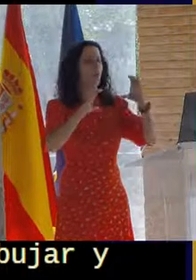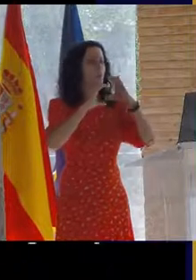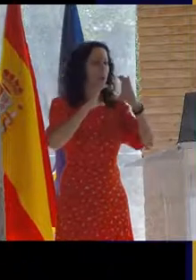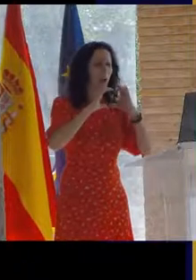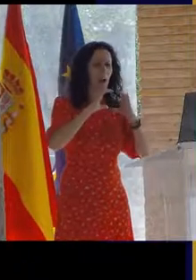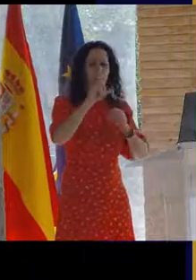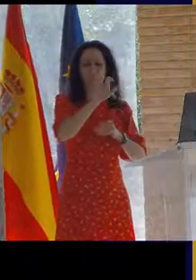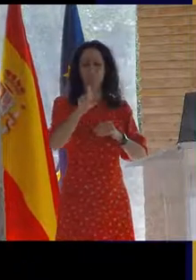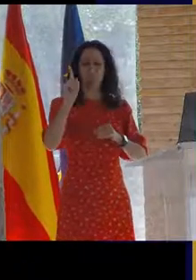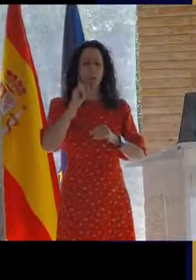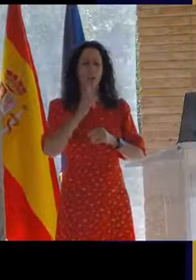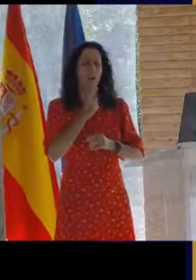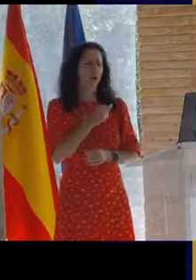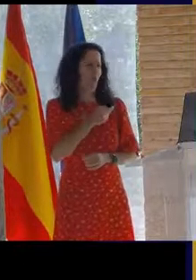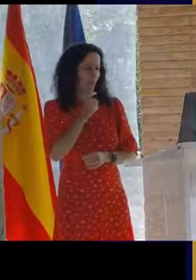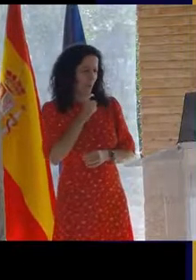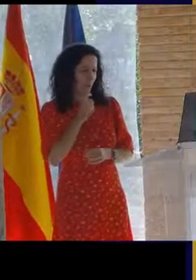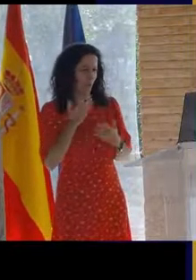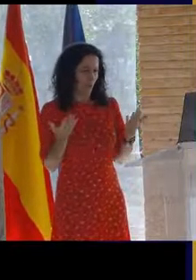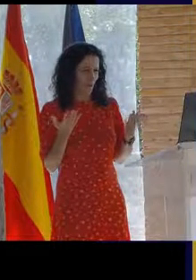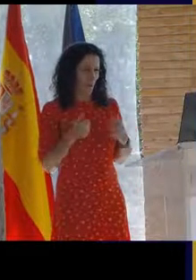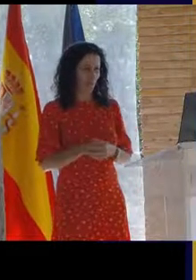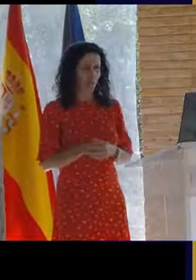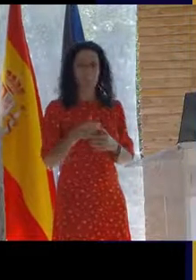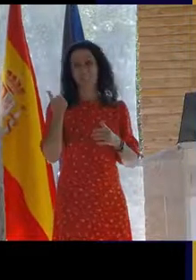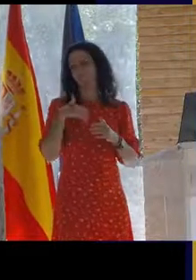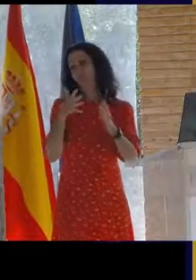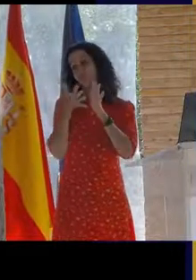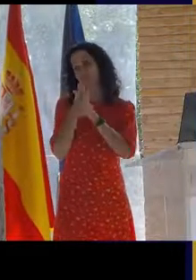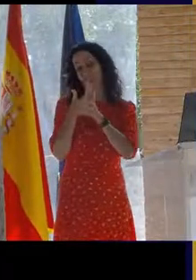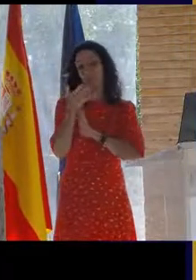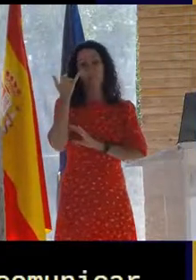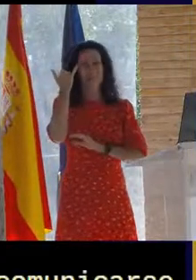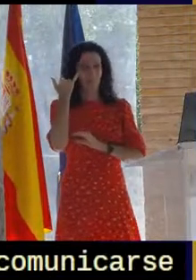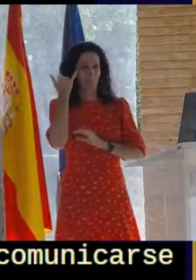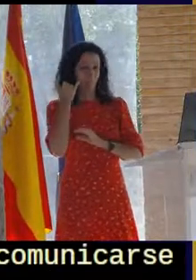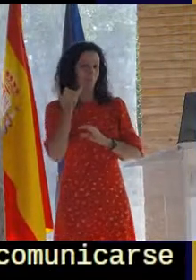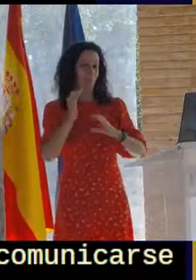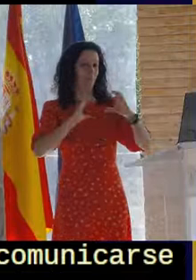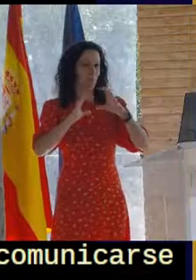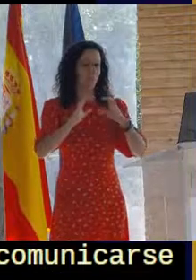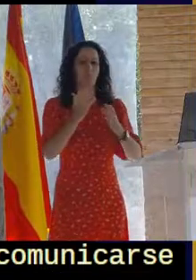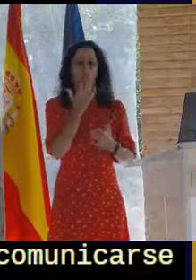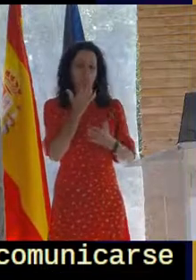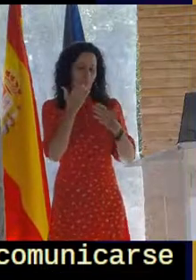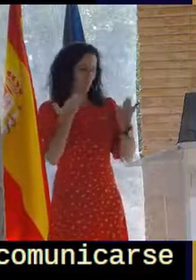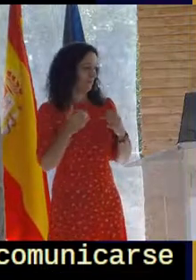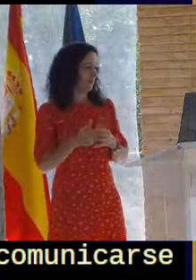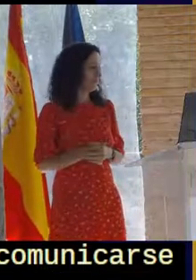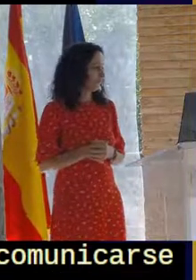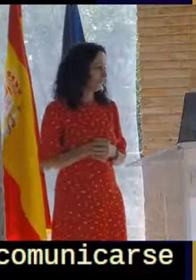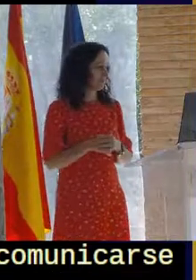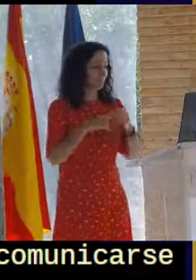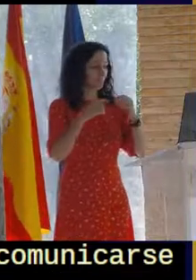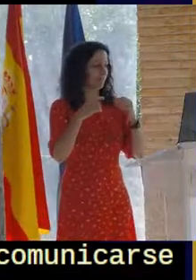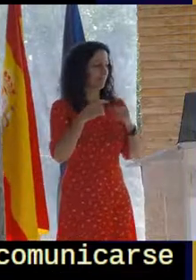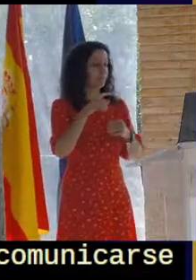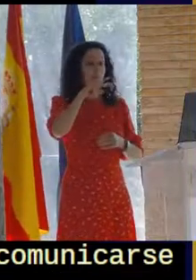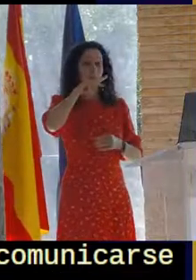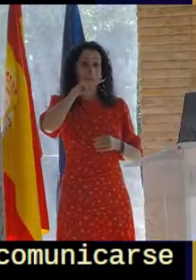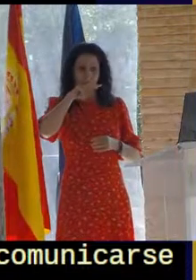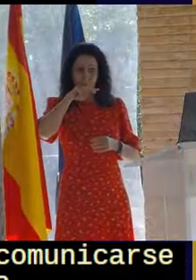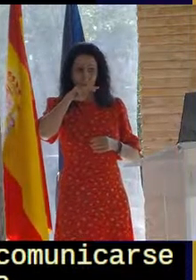cómicas se llama la oreja voladora y dice que cómo hay que comunicarse con una persona sorda ya ha explicado Eva un poco